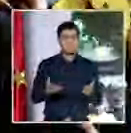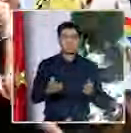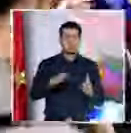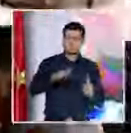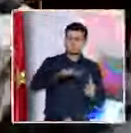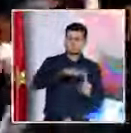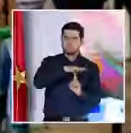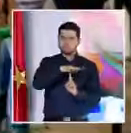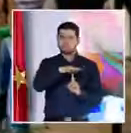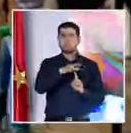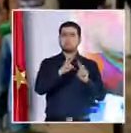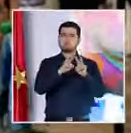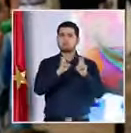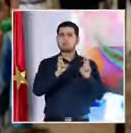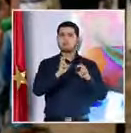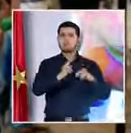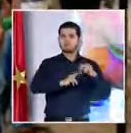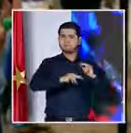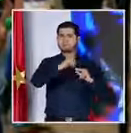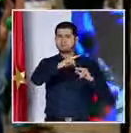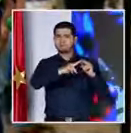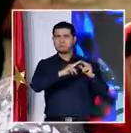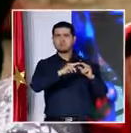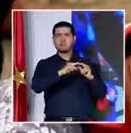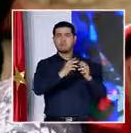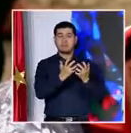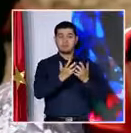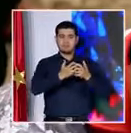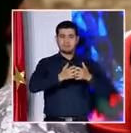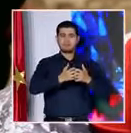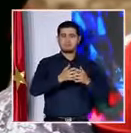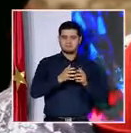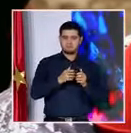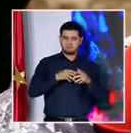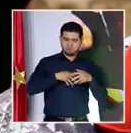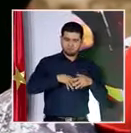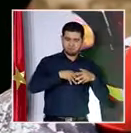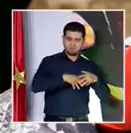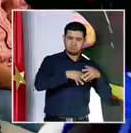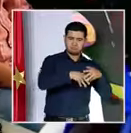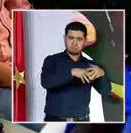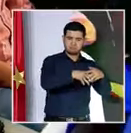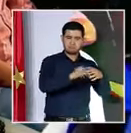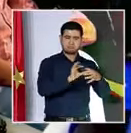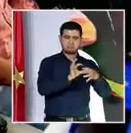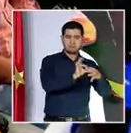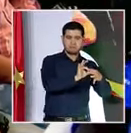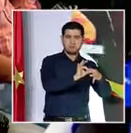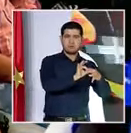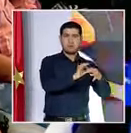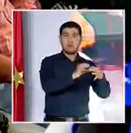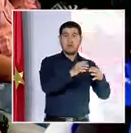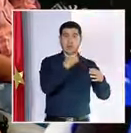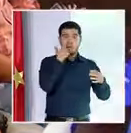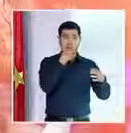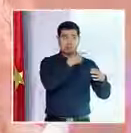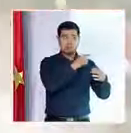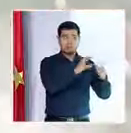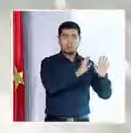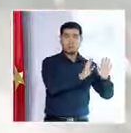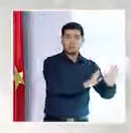un ambiente constructivo con las organizaciones sociales participantes en las marchas. Recibimos un pliego de peticiones con un total